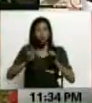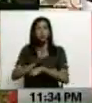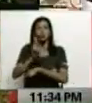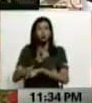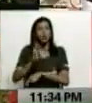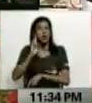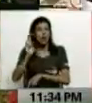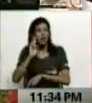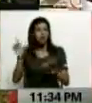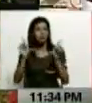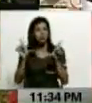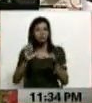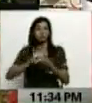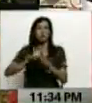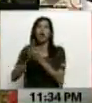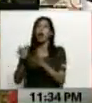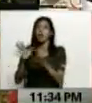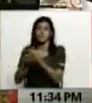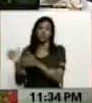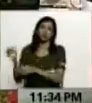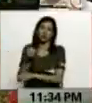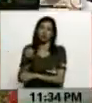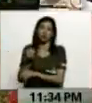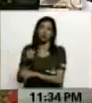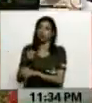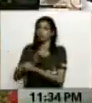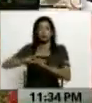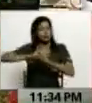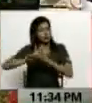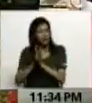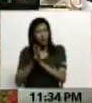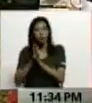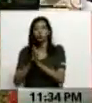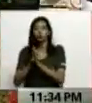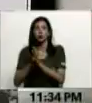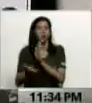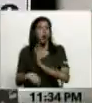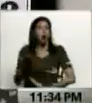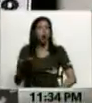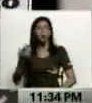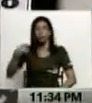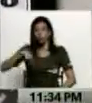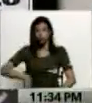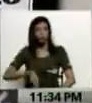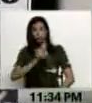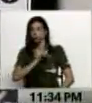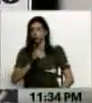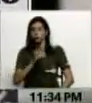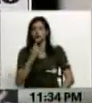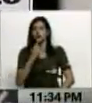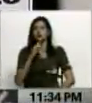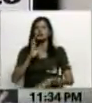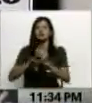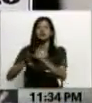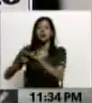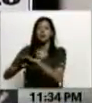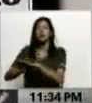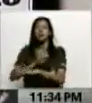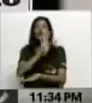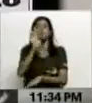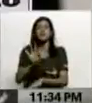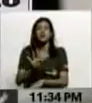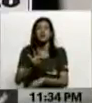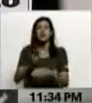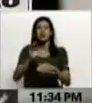sus amigos para que le dieran concesiones eso se les acabó empleados públicos No tendrán aumento exhorto de fe de